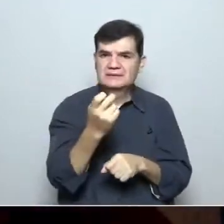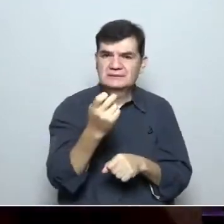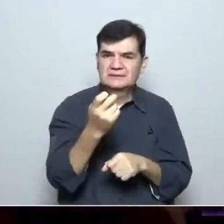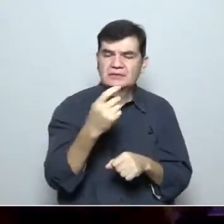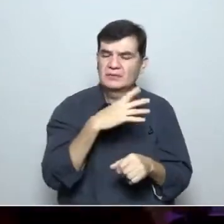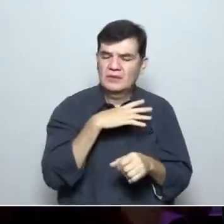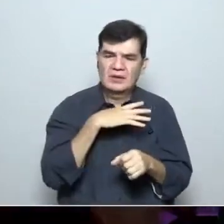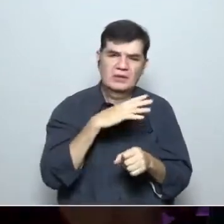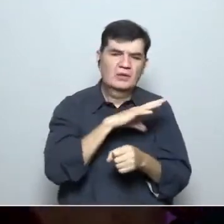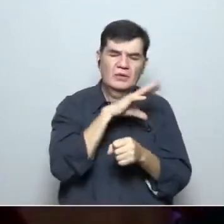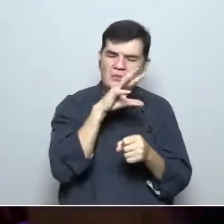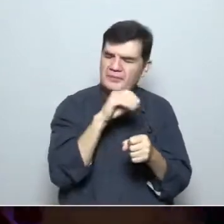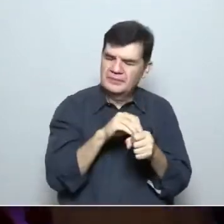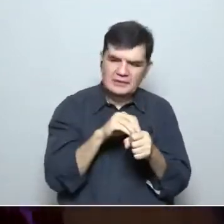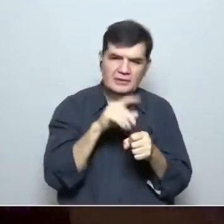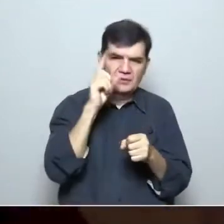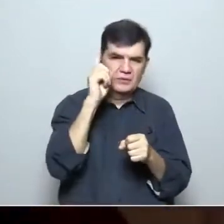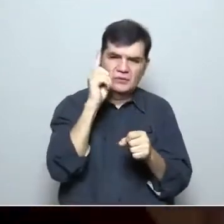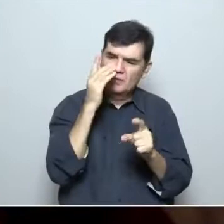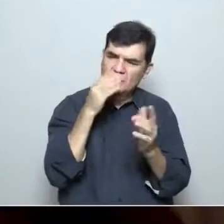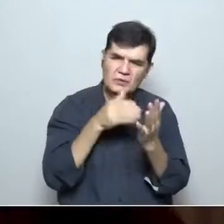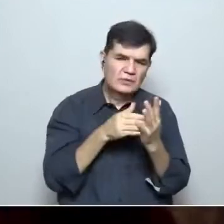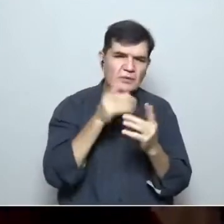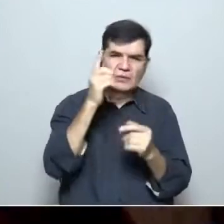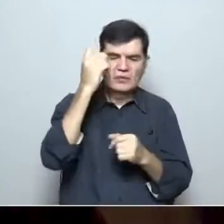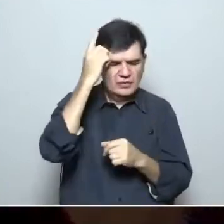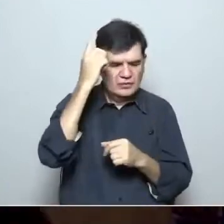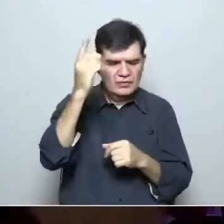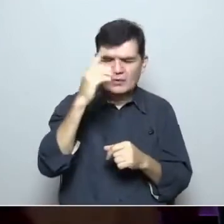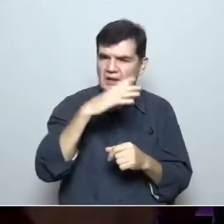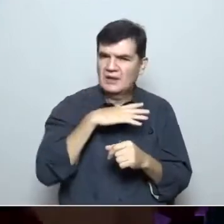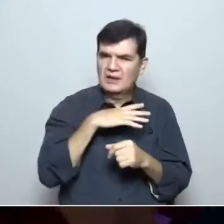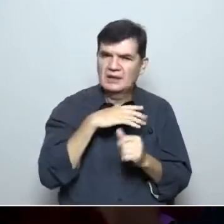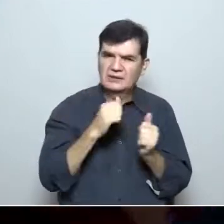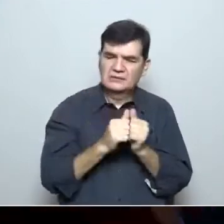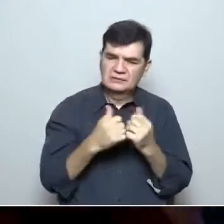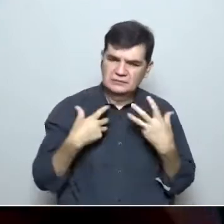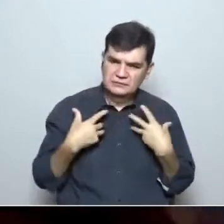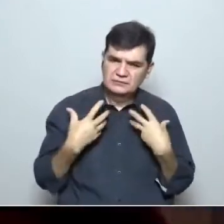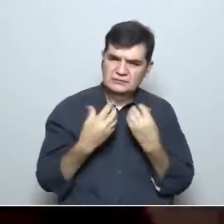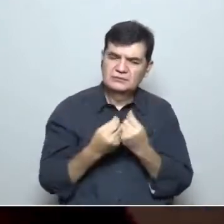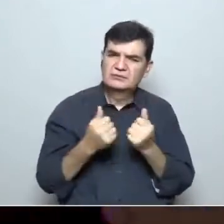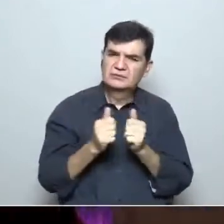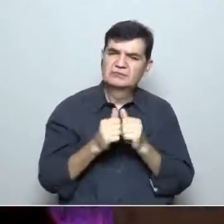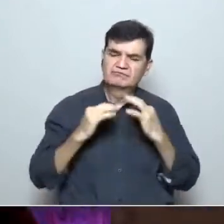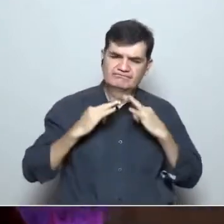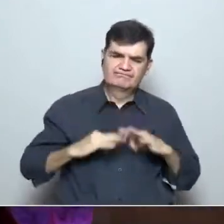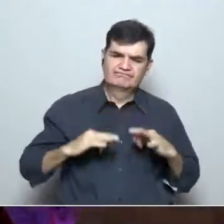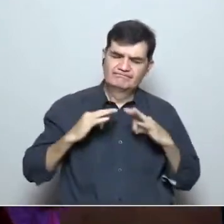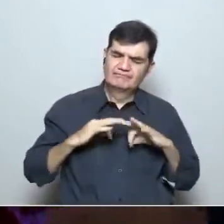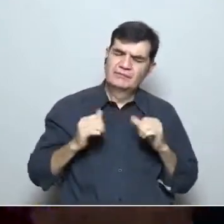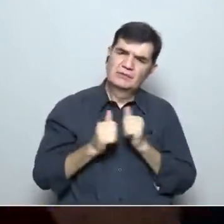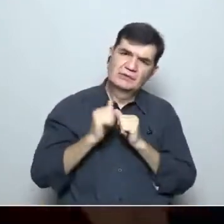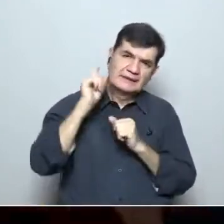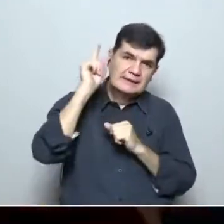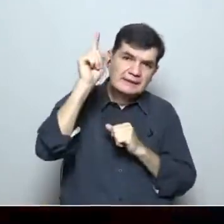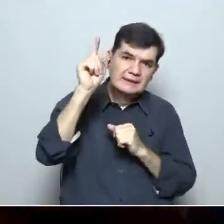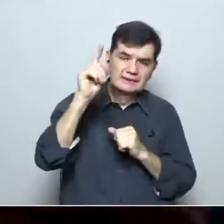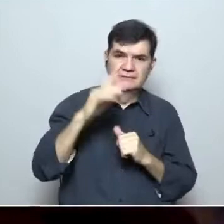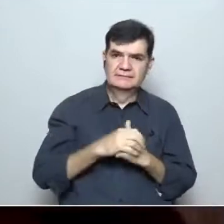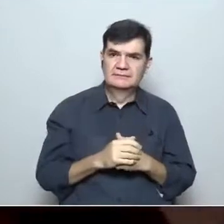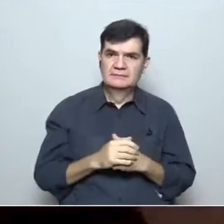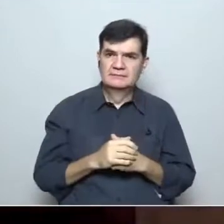Él. Él es nuestro Dios y Él está con nosotros, y por lo tanto descansamos en Él. Estamos,